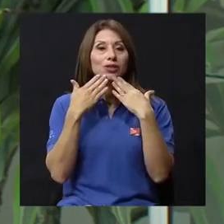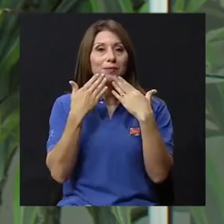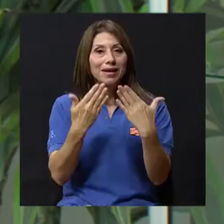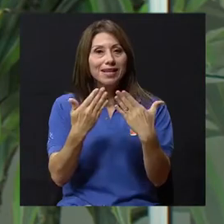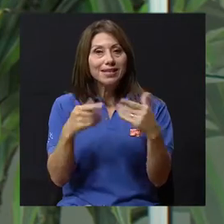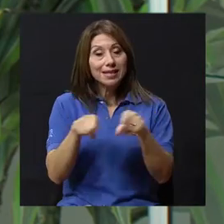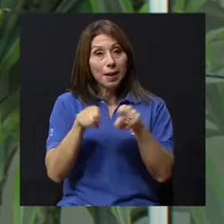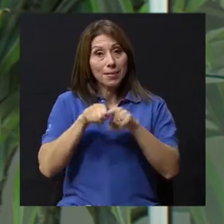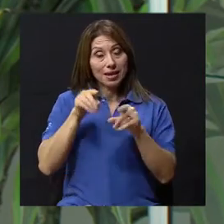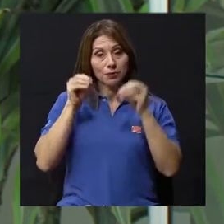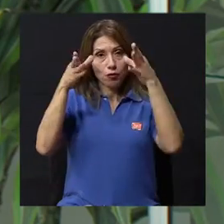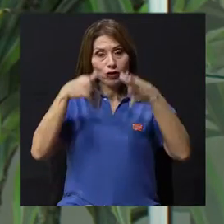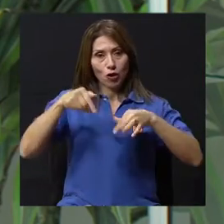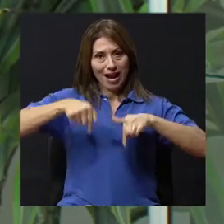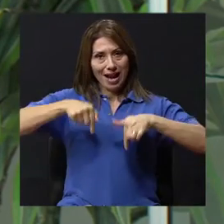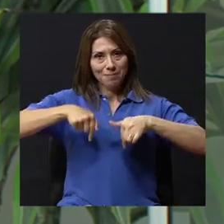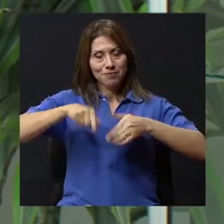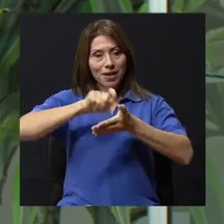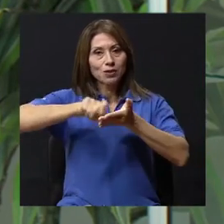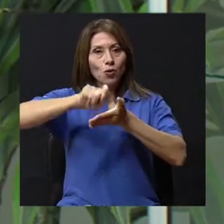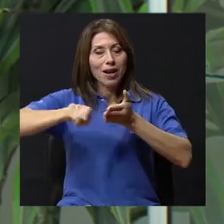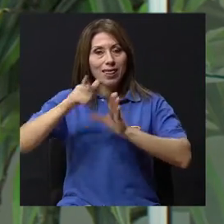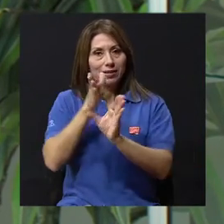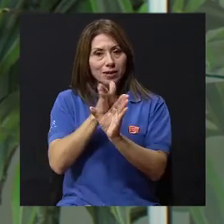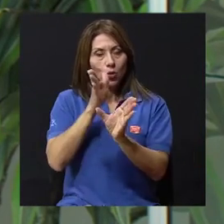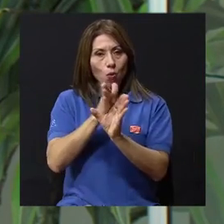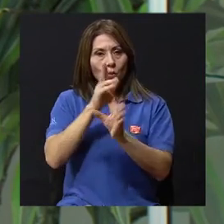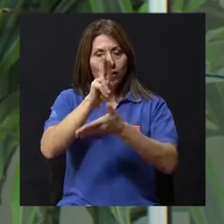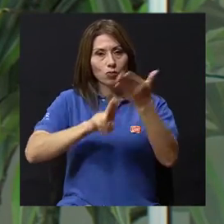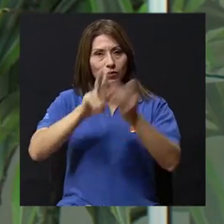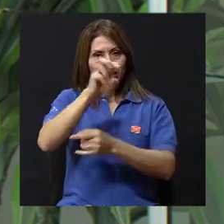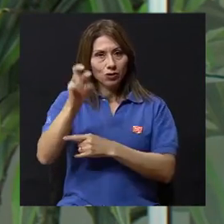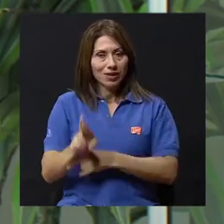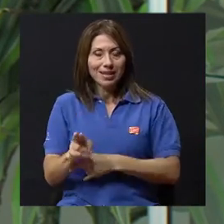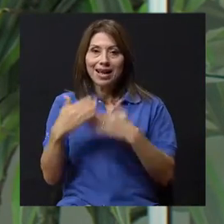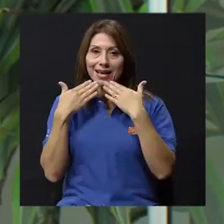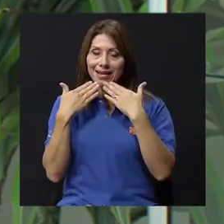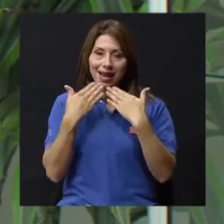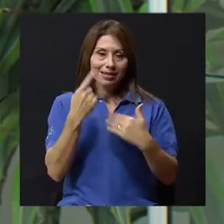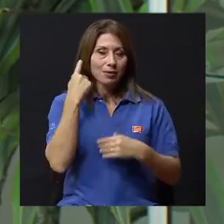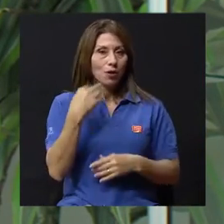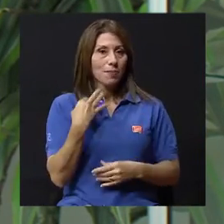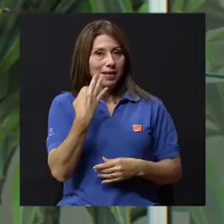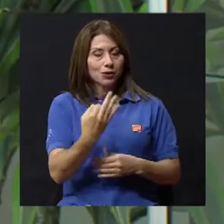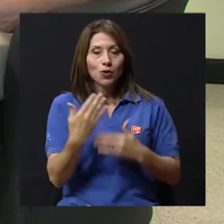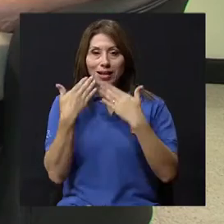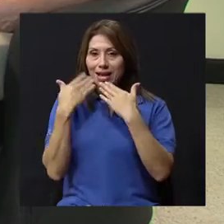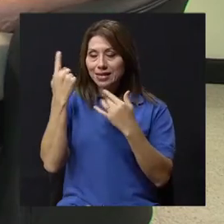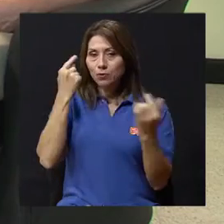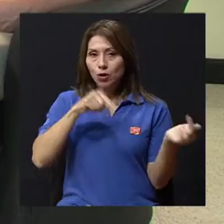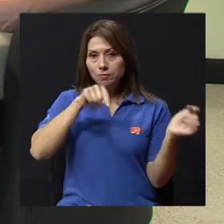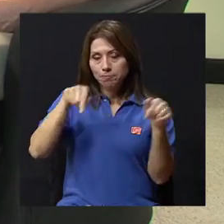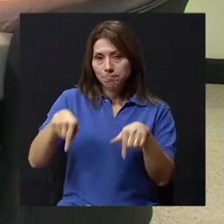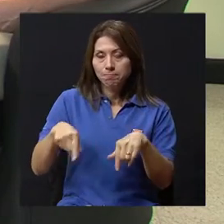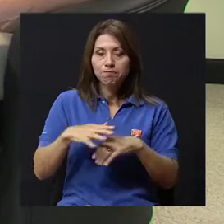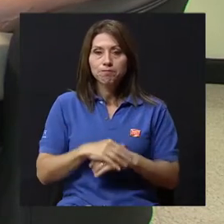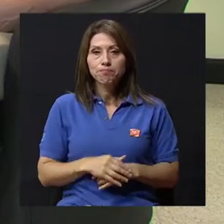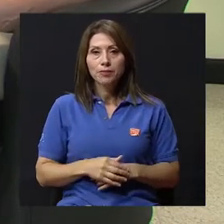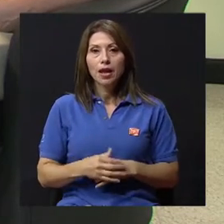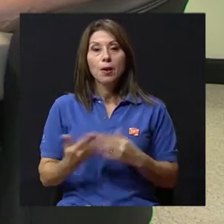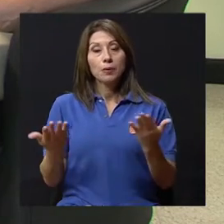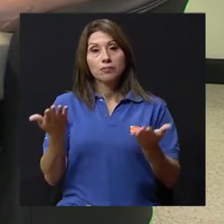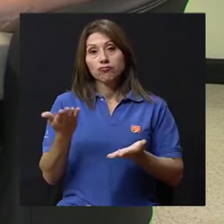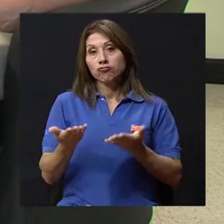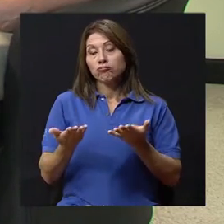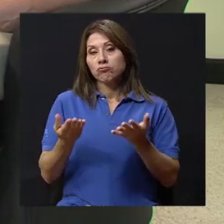la Escuela de Psicología de la Universidad de Costa Rica. Muchas gracias por la invitación. Gracias por acompañarnos en este. Placer estar acá. Don Álvaro,